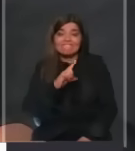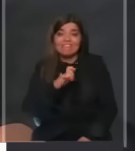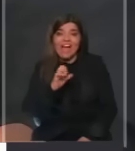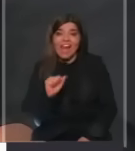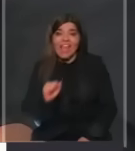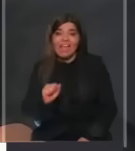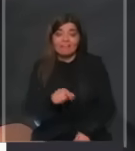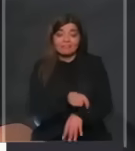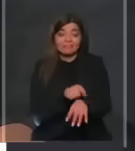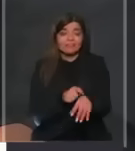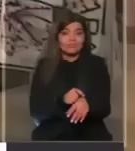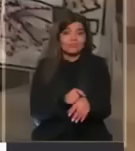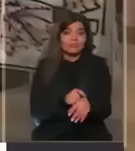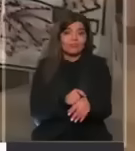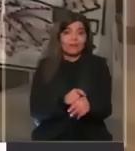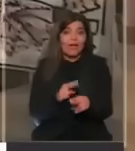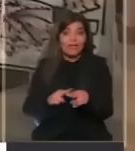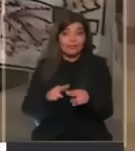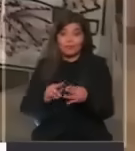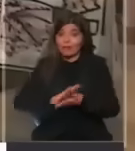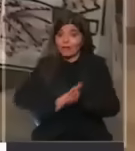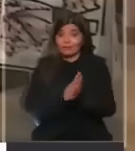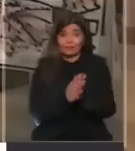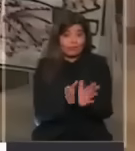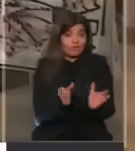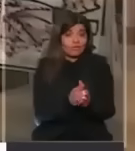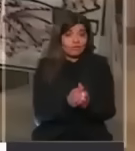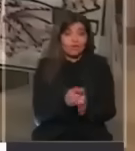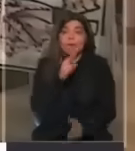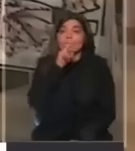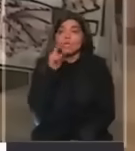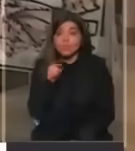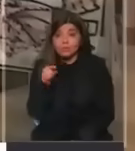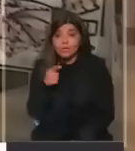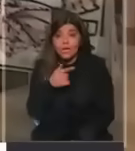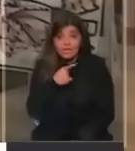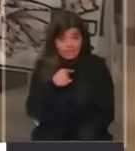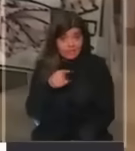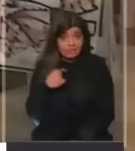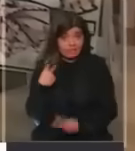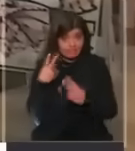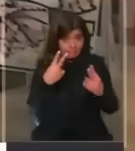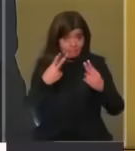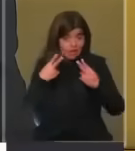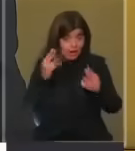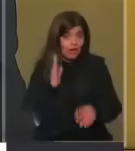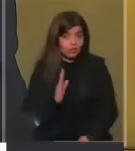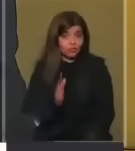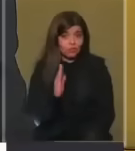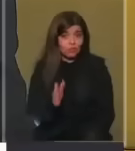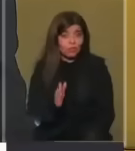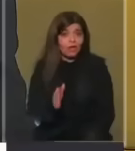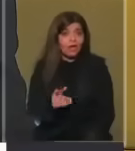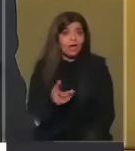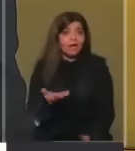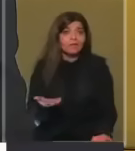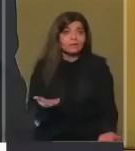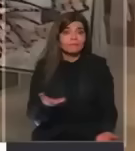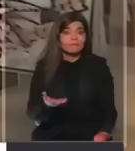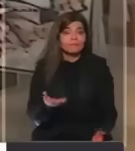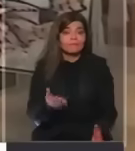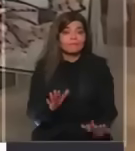nosotros había mandado a hacer para todo el equipo. ¿Y quieren seguir viajando? ¿Qué va a pasar con Socios por el Mundo? Yo creo que este es un